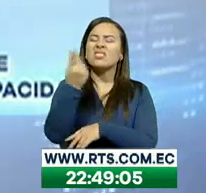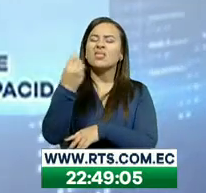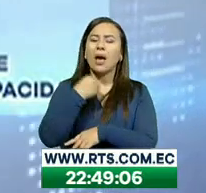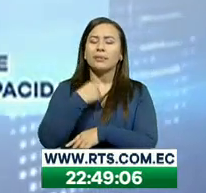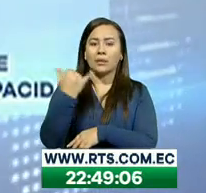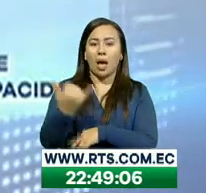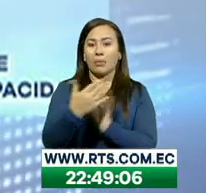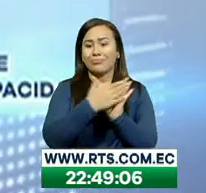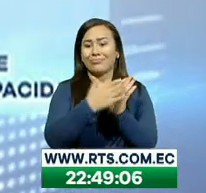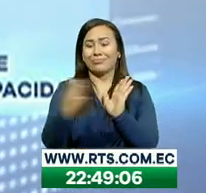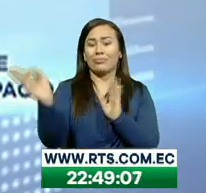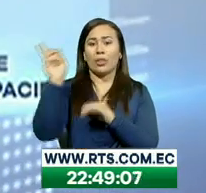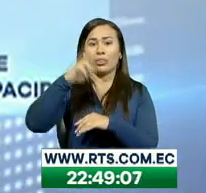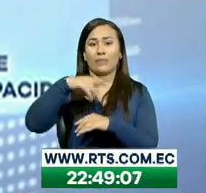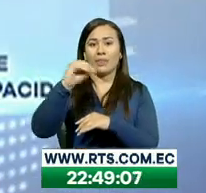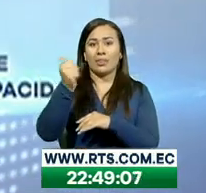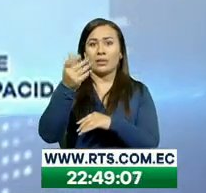existen